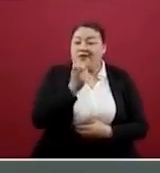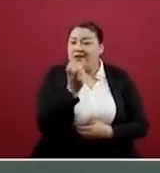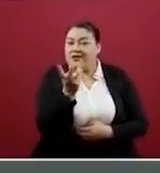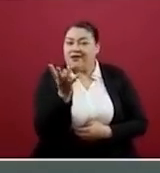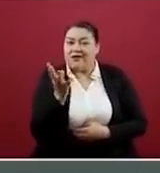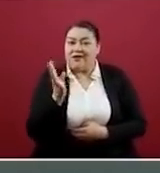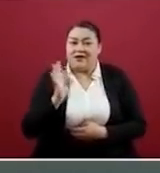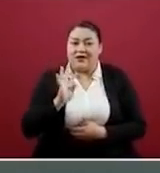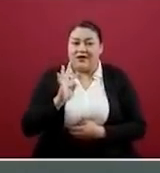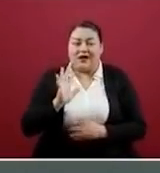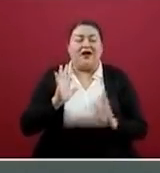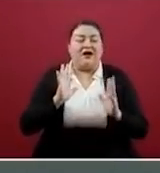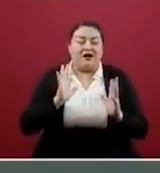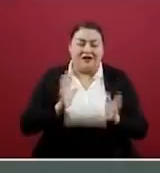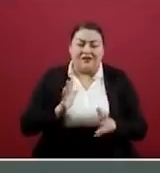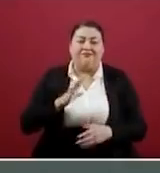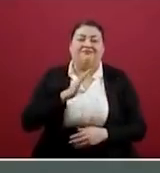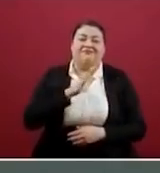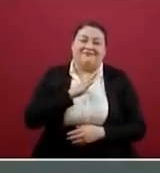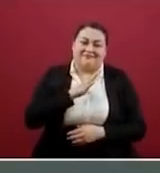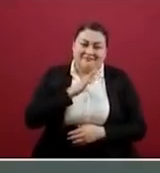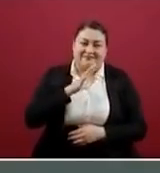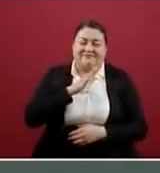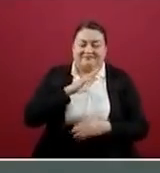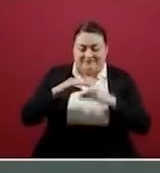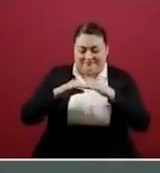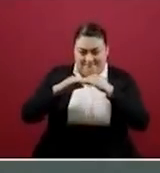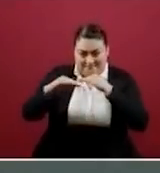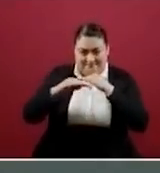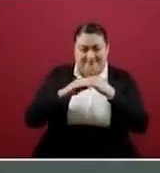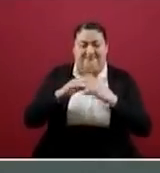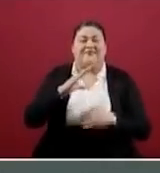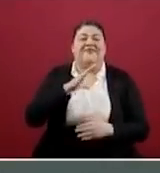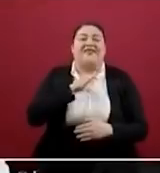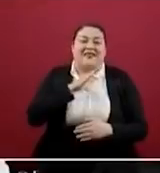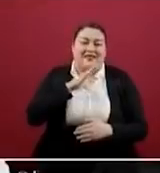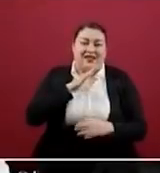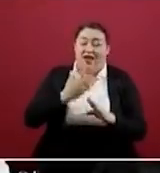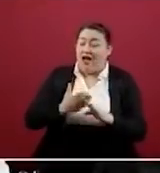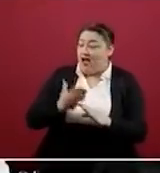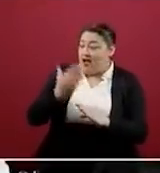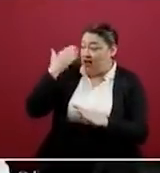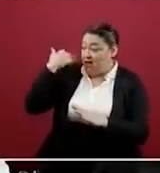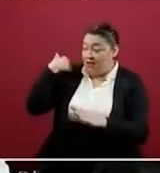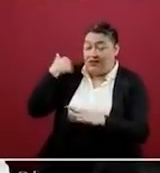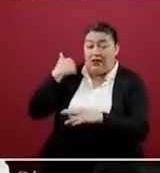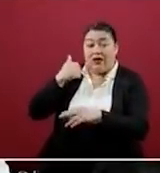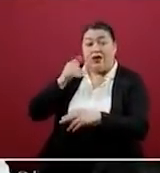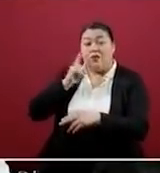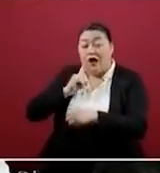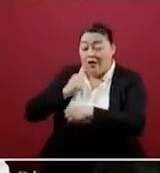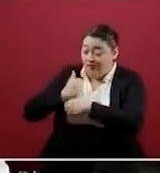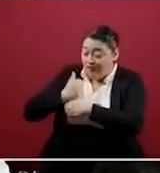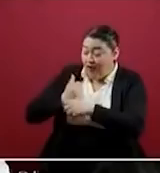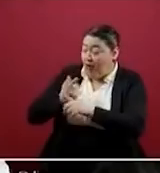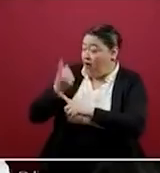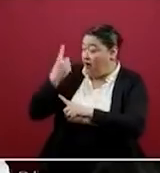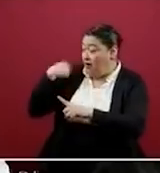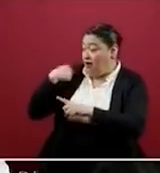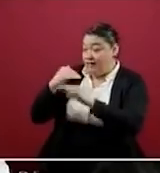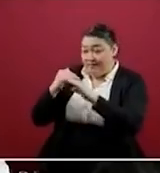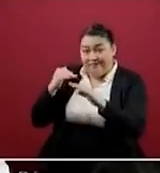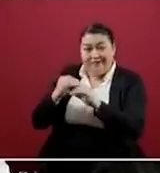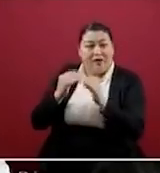hoy de condiciones de igualdad que no contaron nuestras abuelas o que